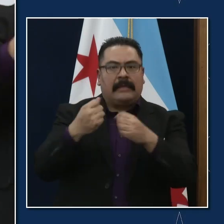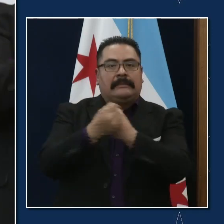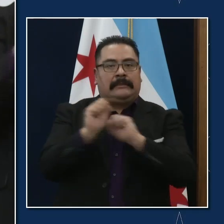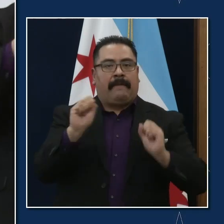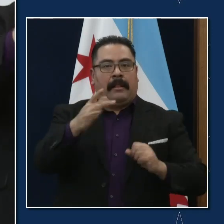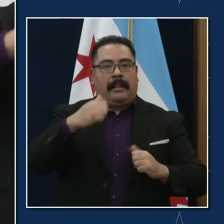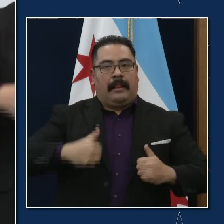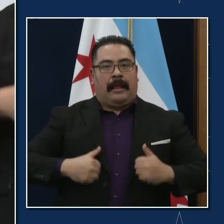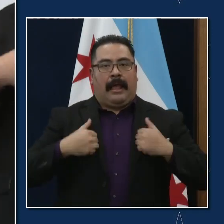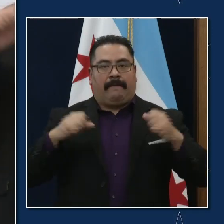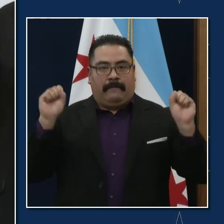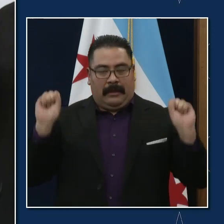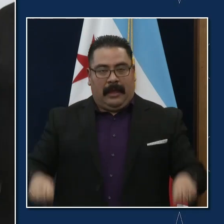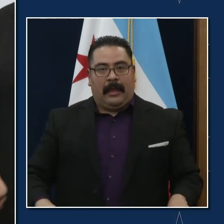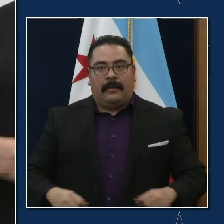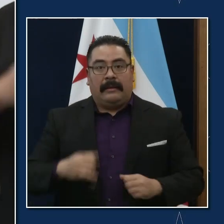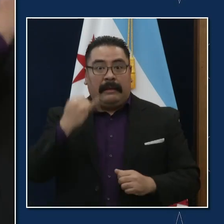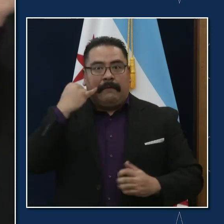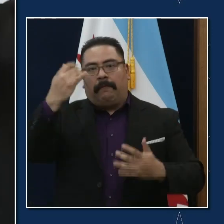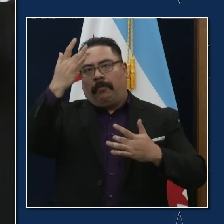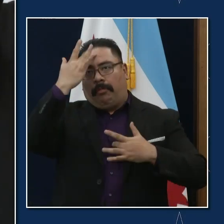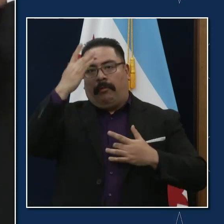en personas que tienen la enfermedad.